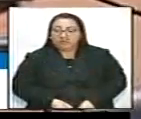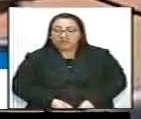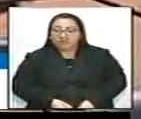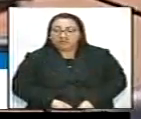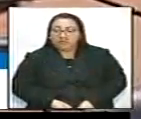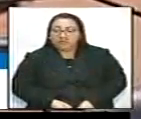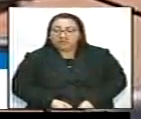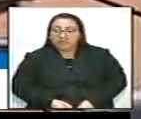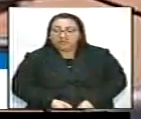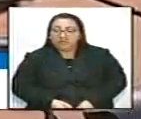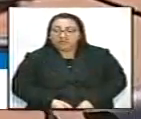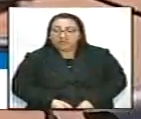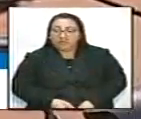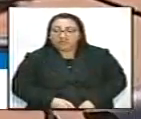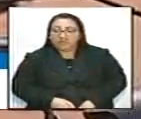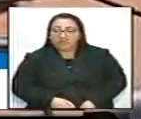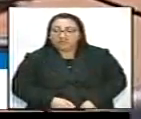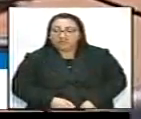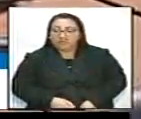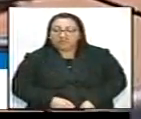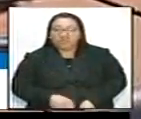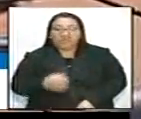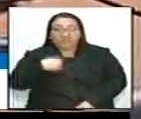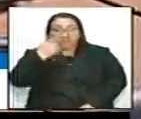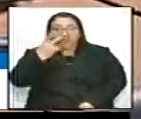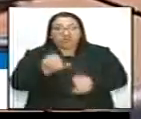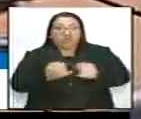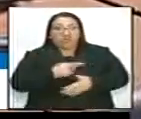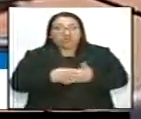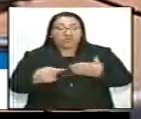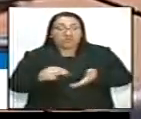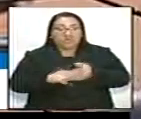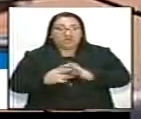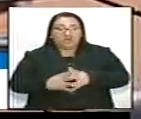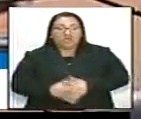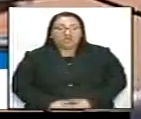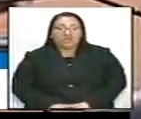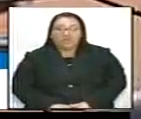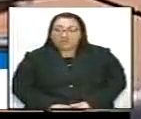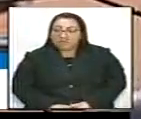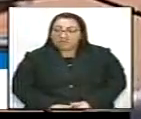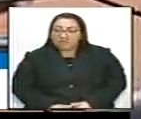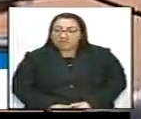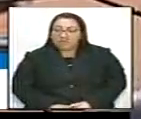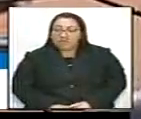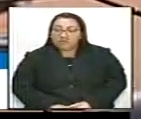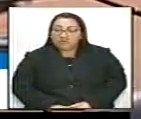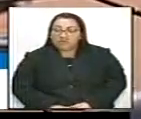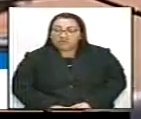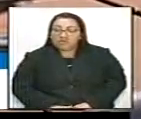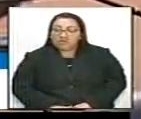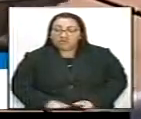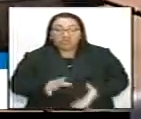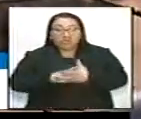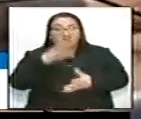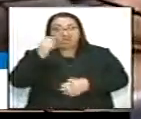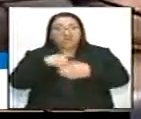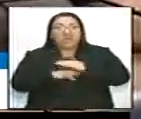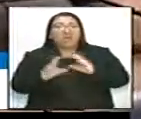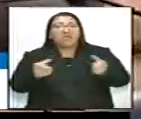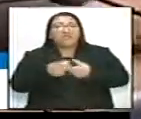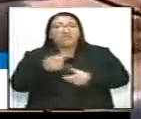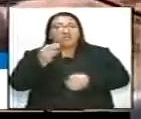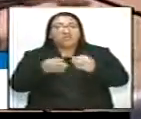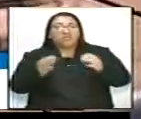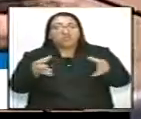paralelo. Y lo que hemos visto en estas últimas semanas, hay un hecho alarmante que comprende a la Comisión de Justicia